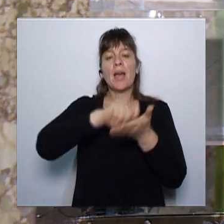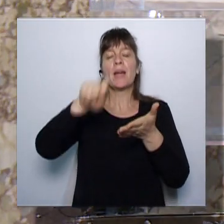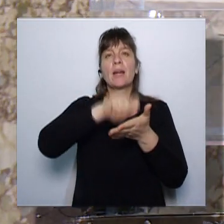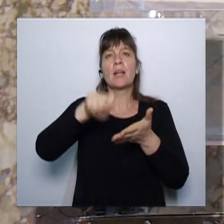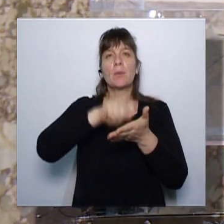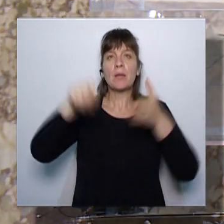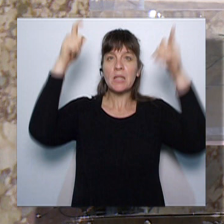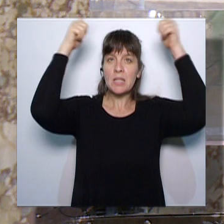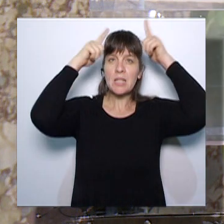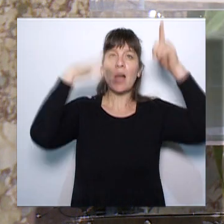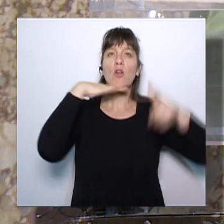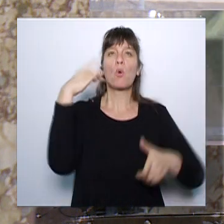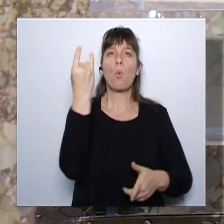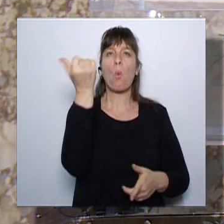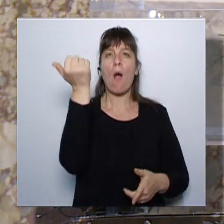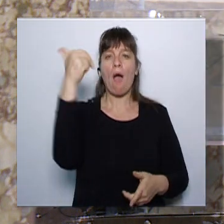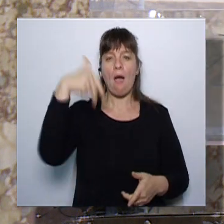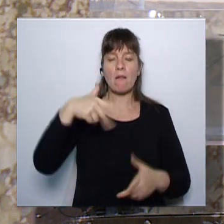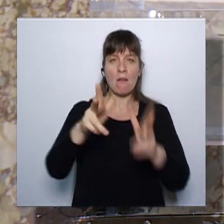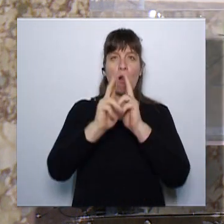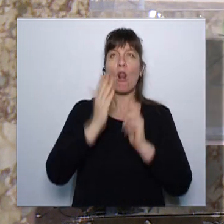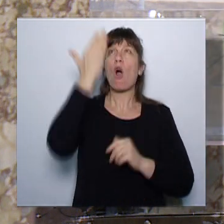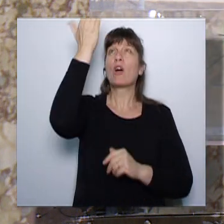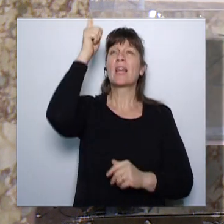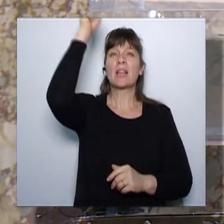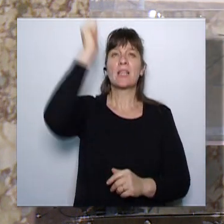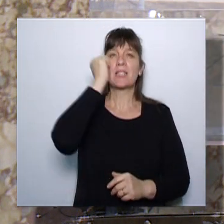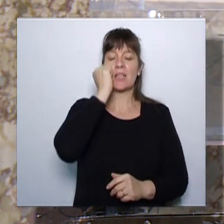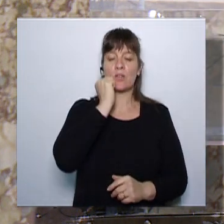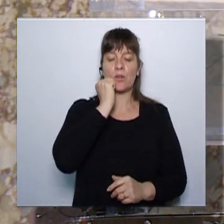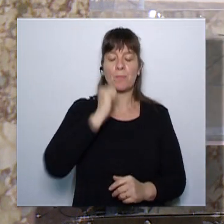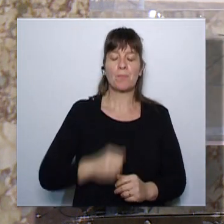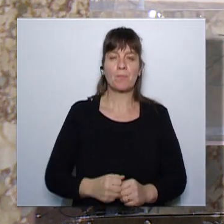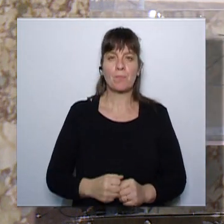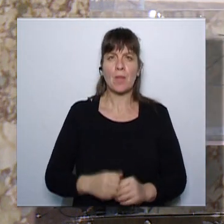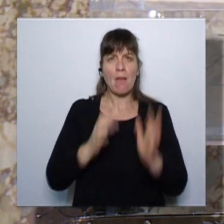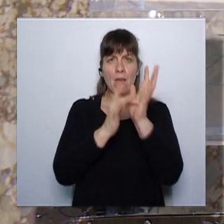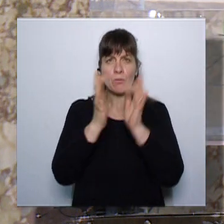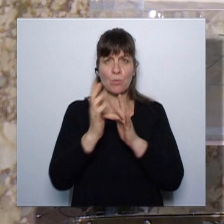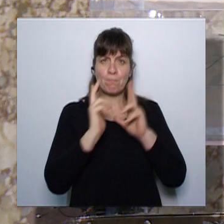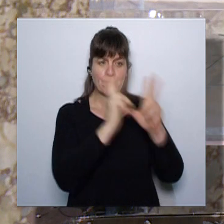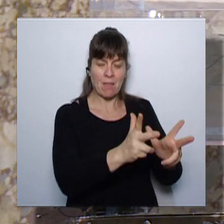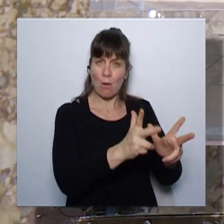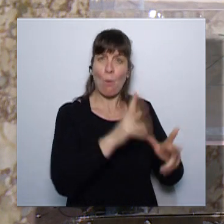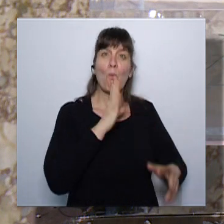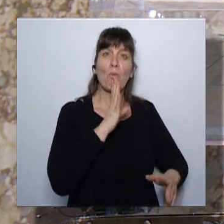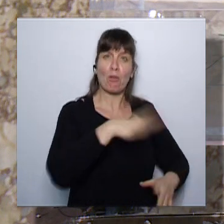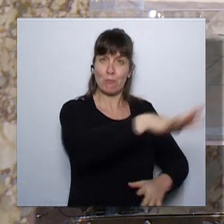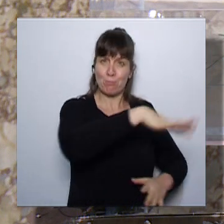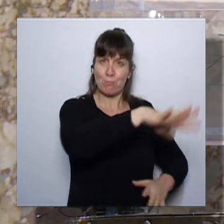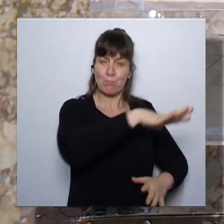según san juan' gloria a ti señor jesús dijo a los judíos